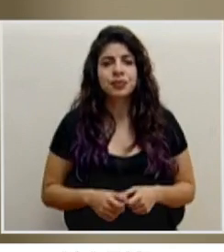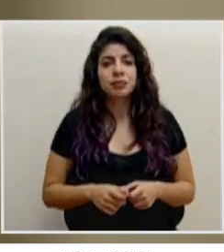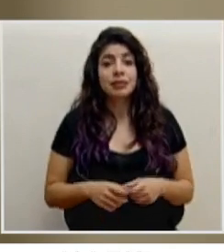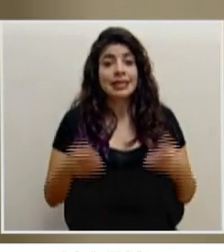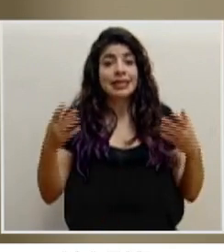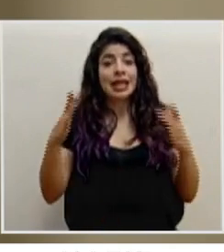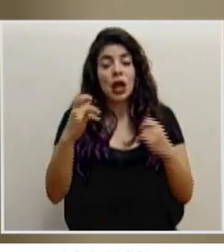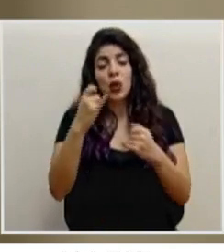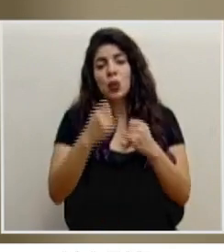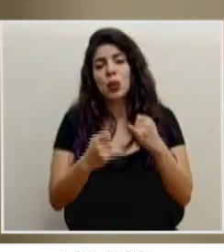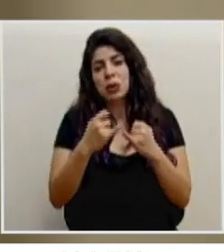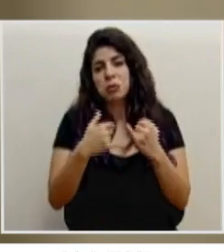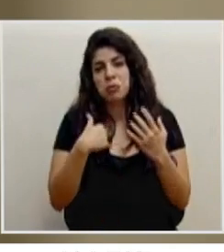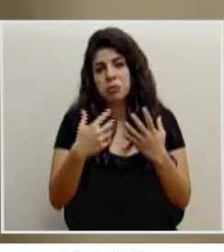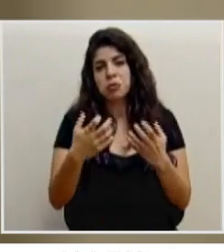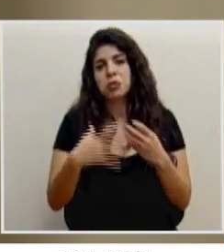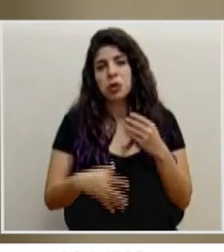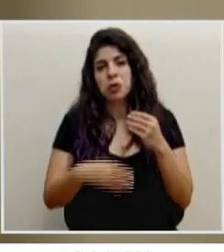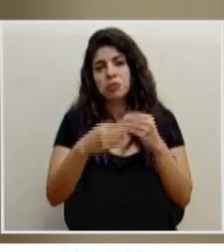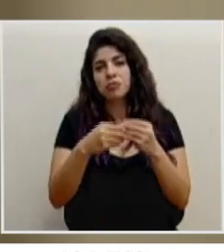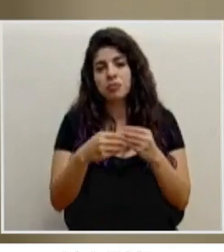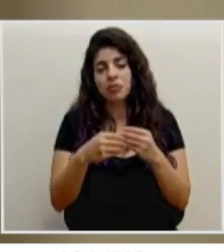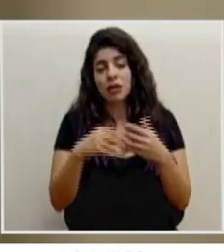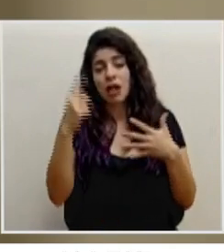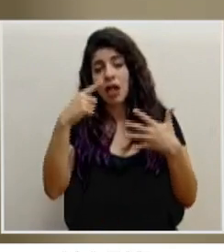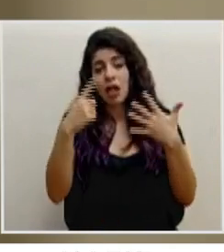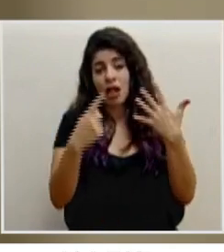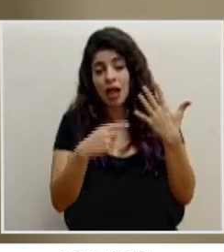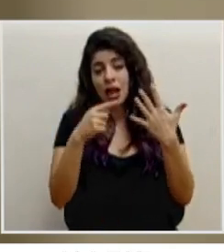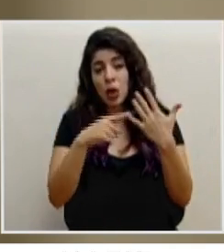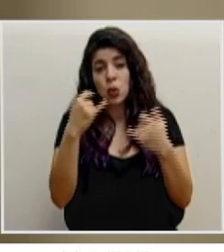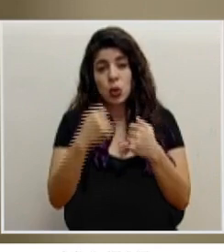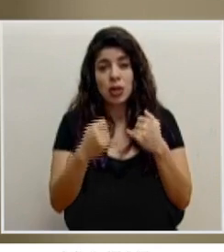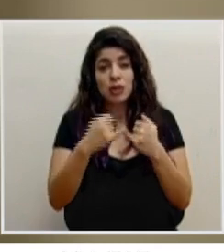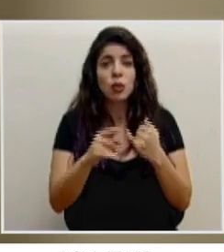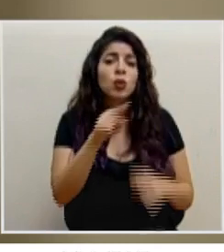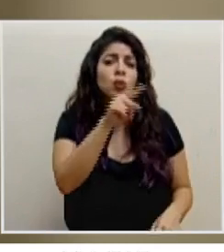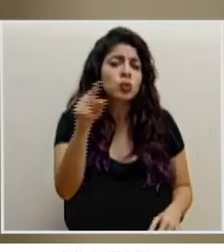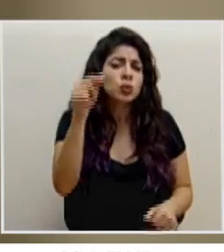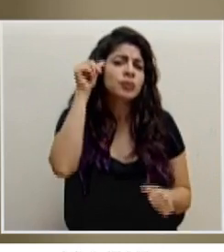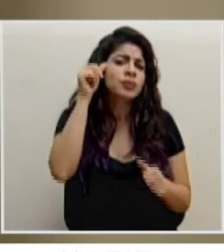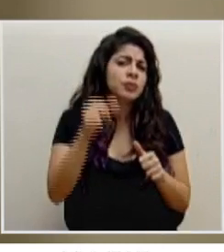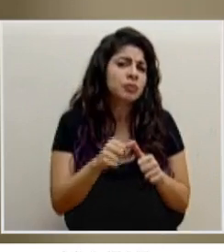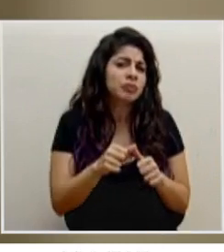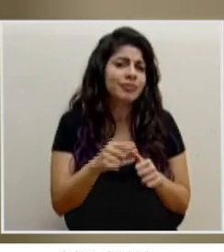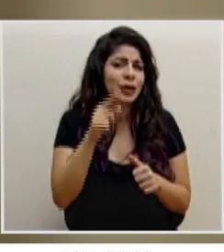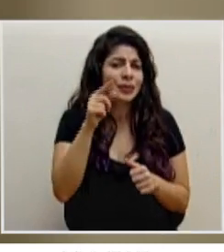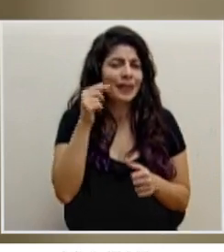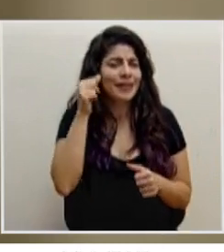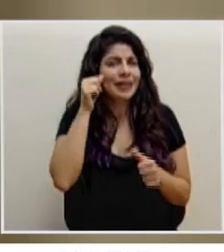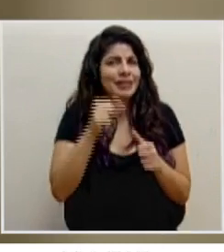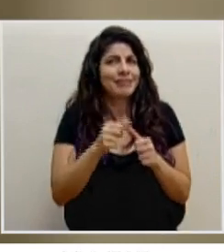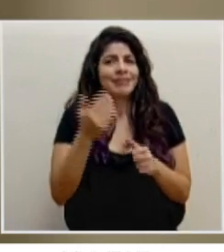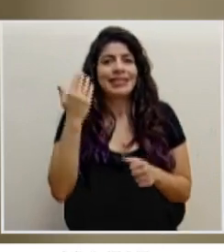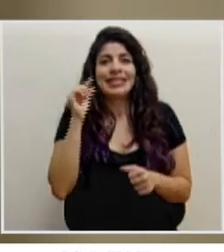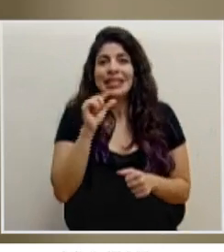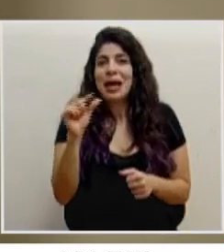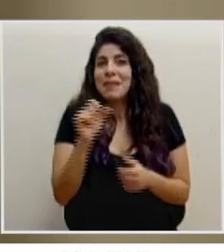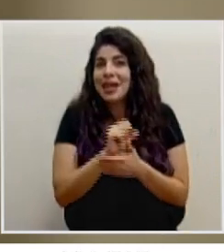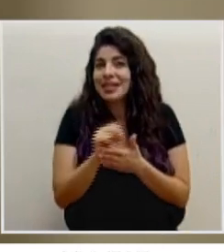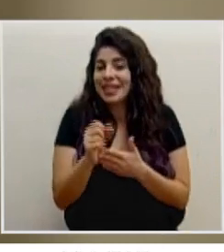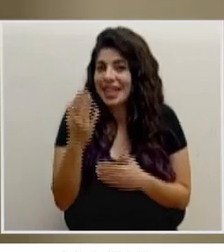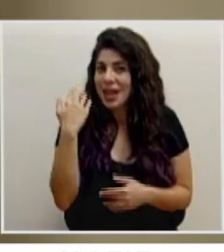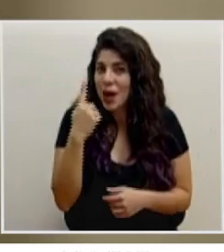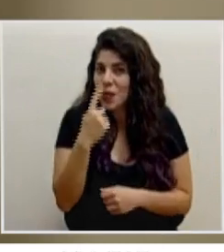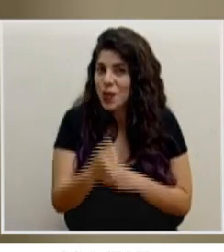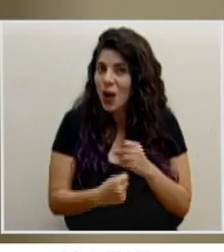Y ya lo último que quisiera agregar en medio de todo esto es que ustedes recordarán y tendrán muy fresca la Semana Santa que vivimos hace un año.